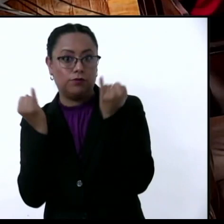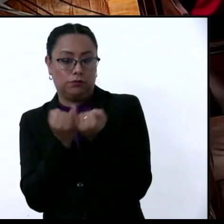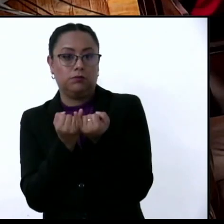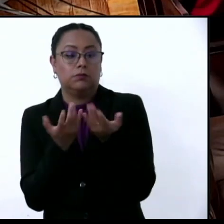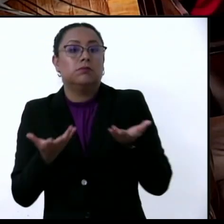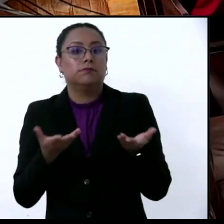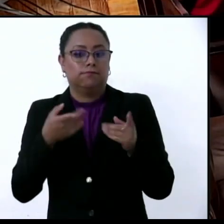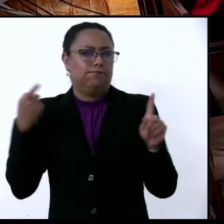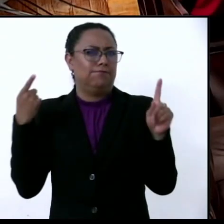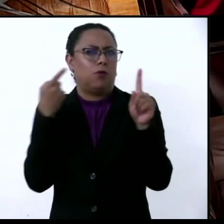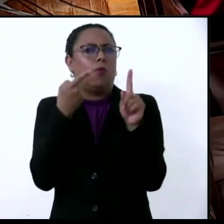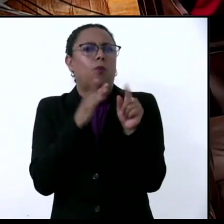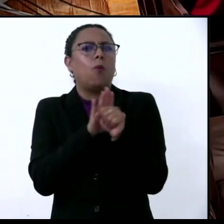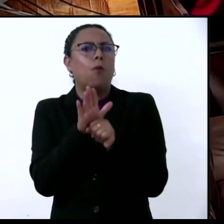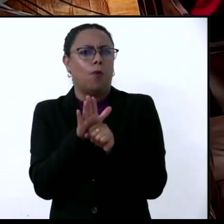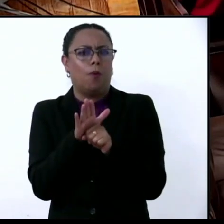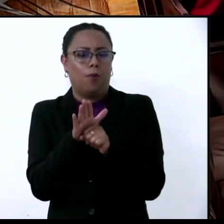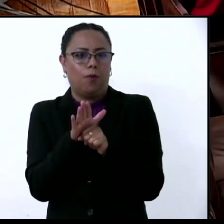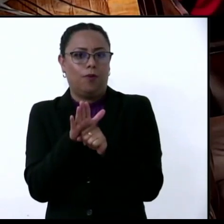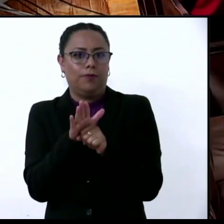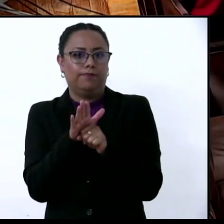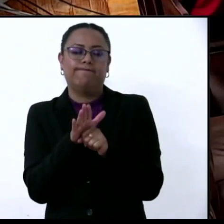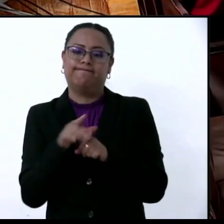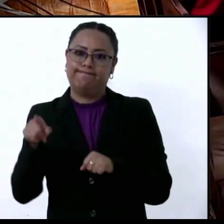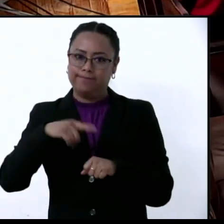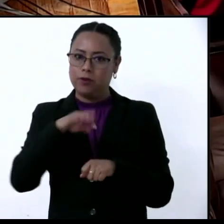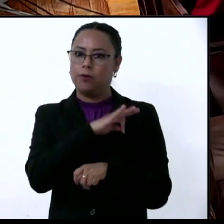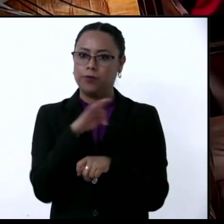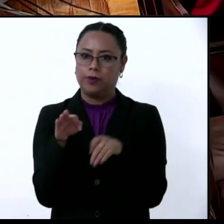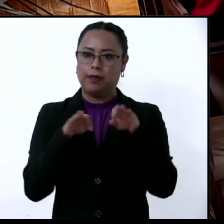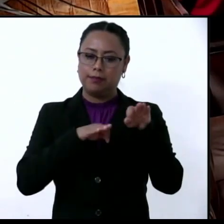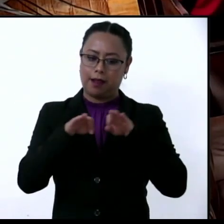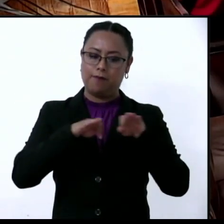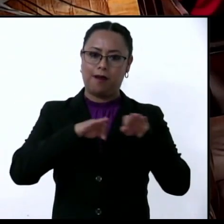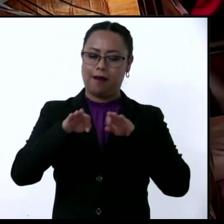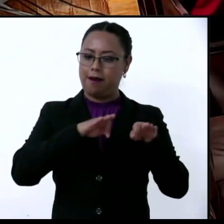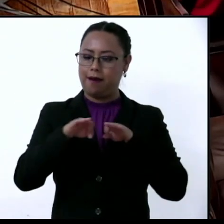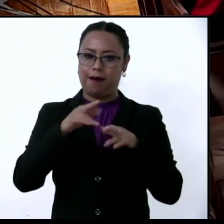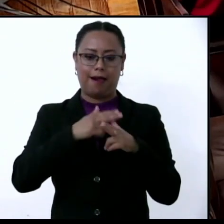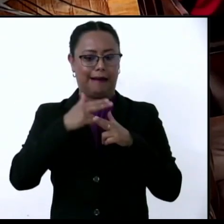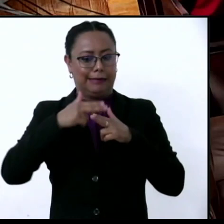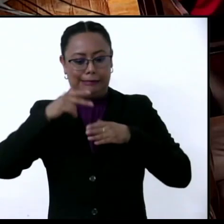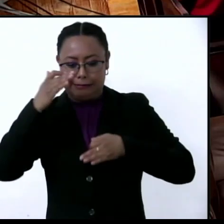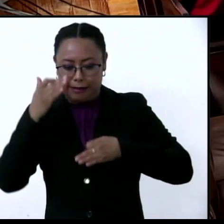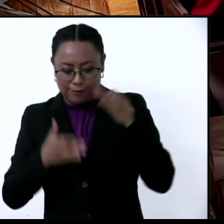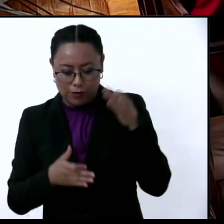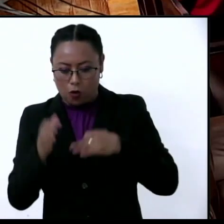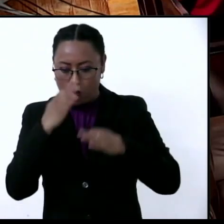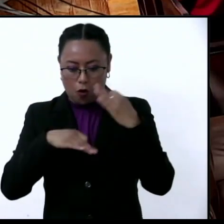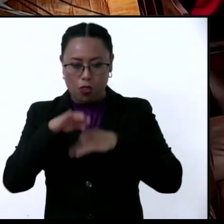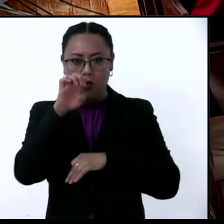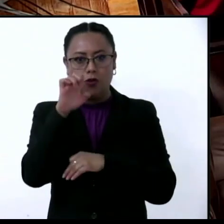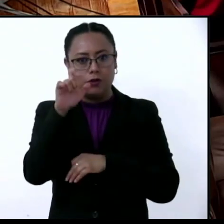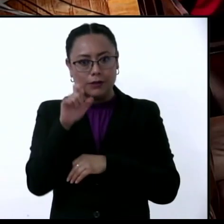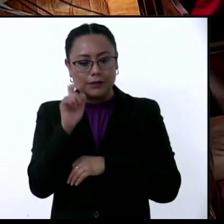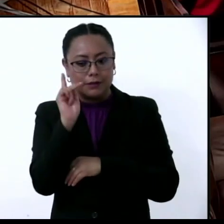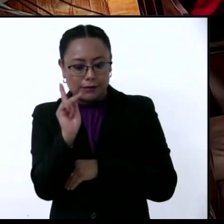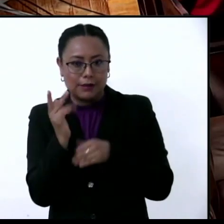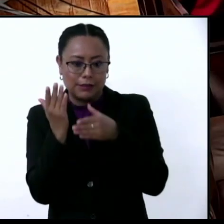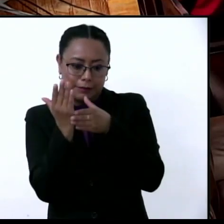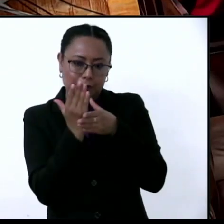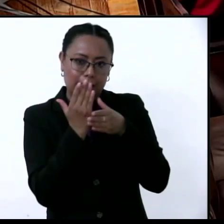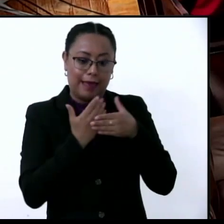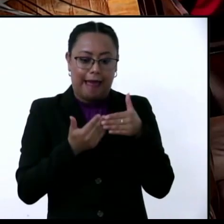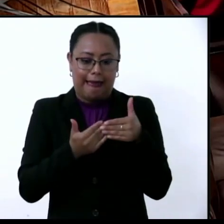como finalidad trabajar hasta agotar los expedientes que tiene previo